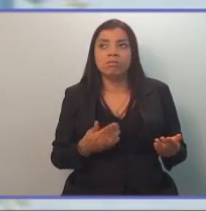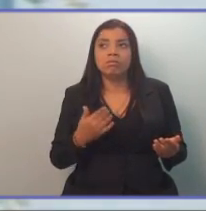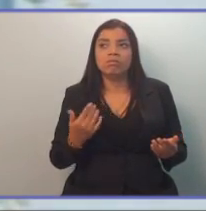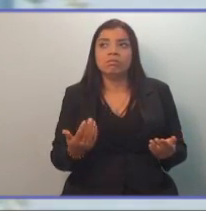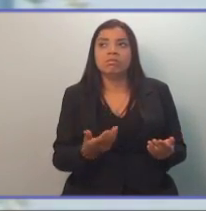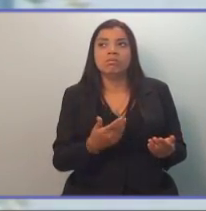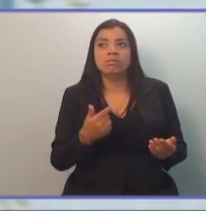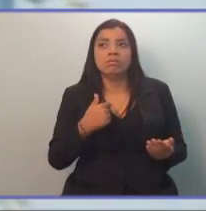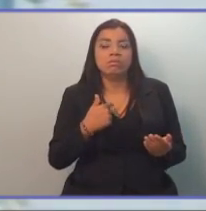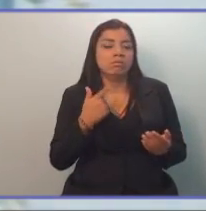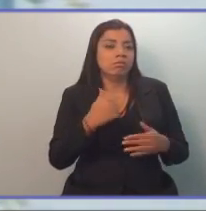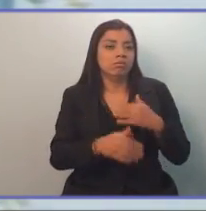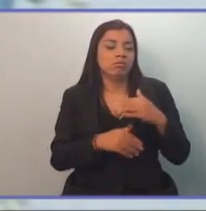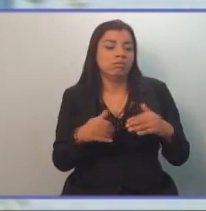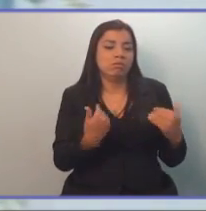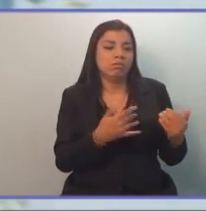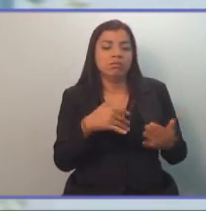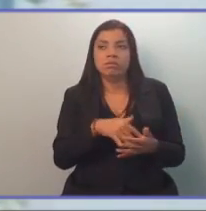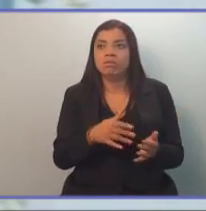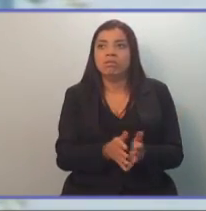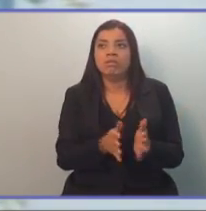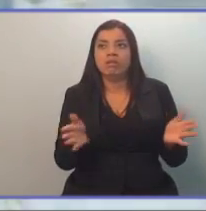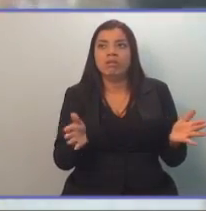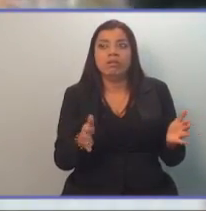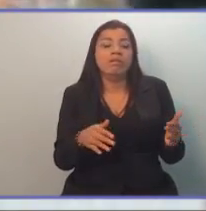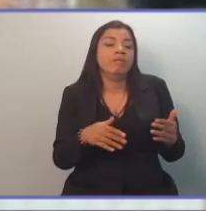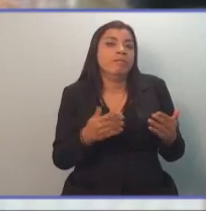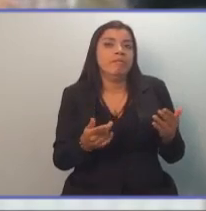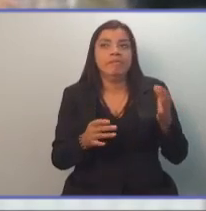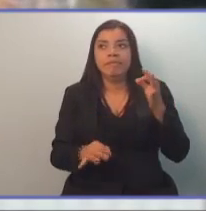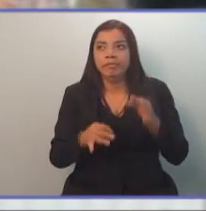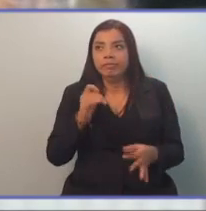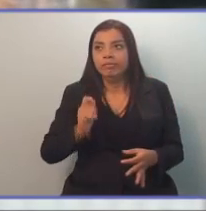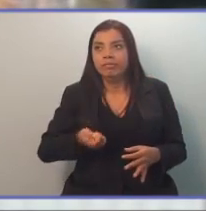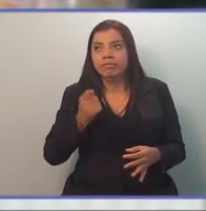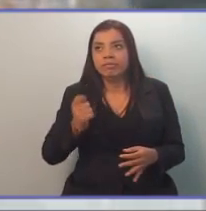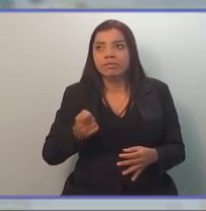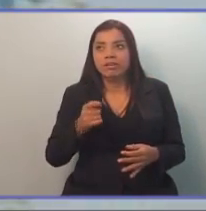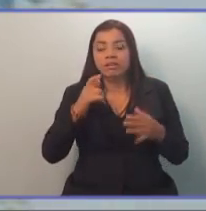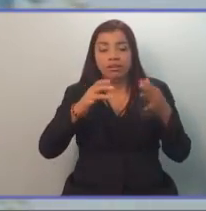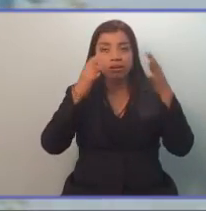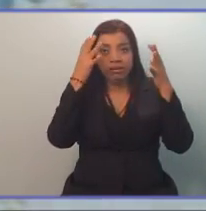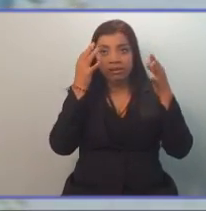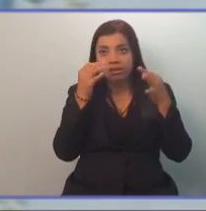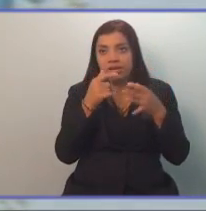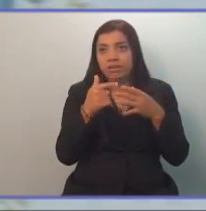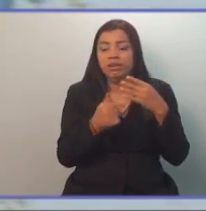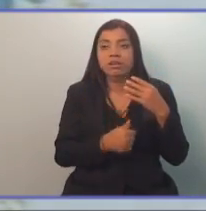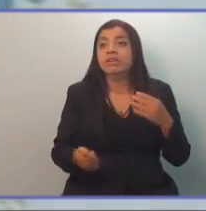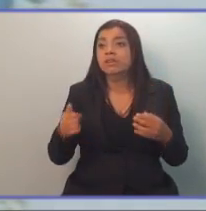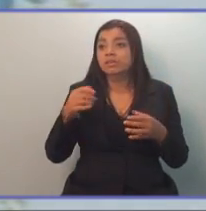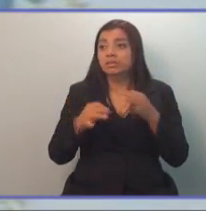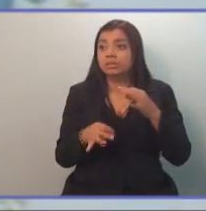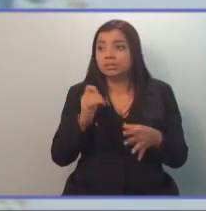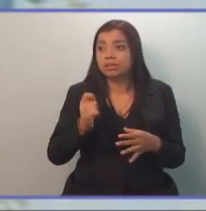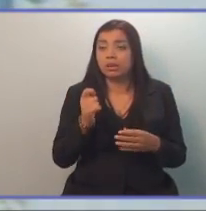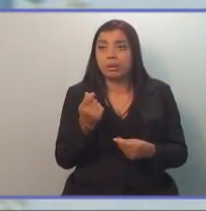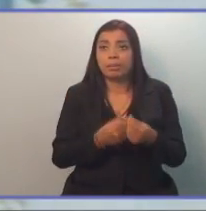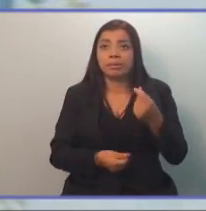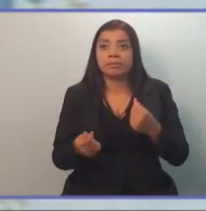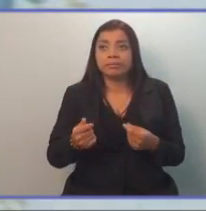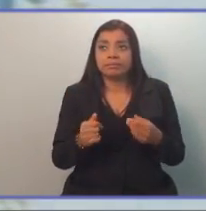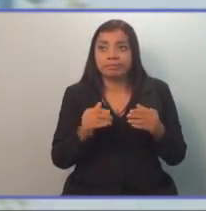yo por concurso público entré al juzgado de inquilinato, por decisión de corte fui trasladada al juzgado segundo de lo mercantil